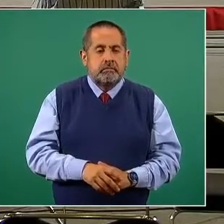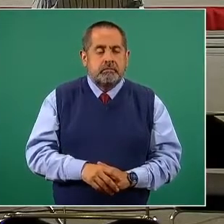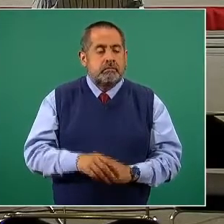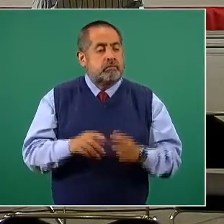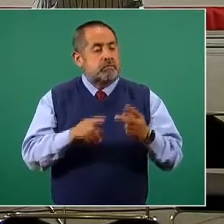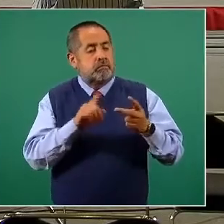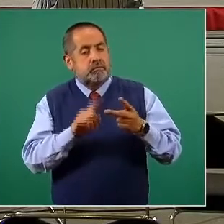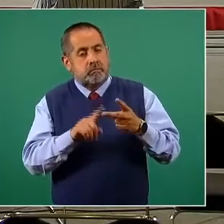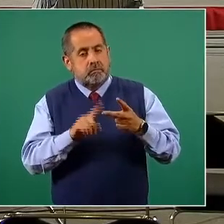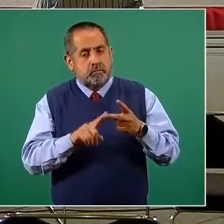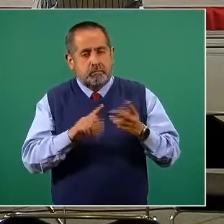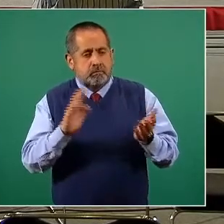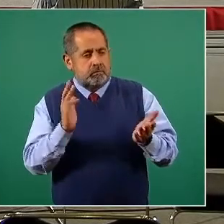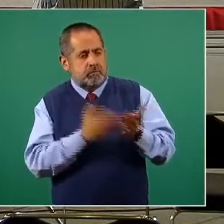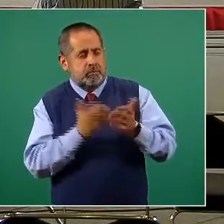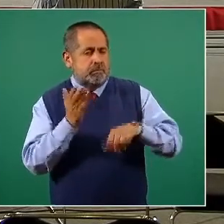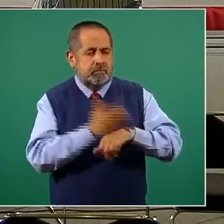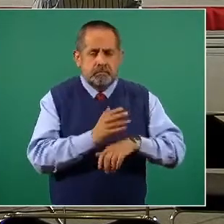las sanciones,